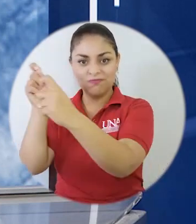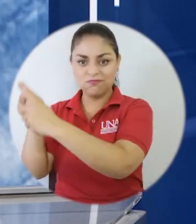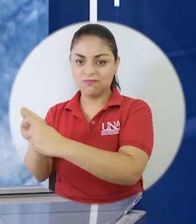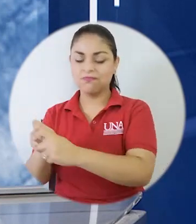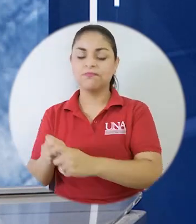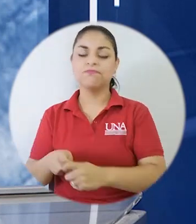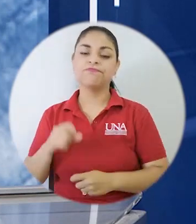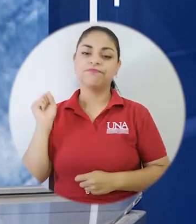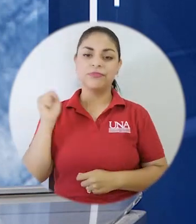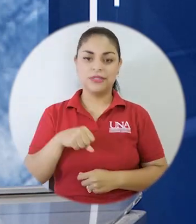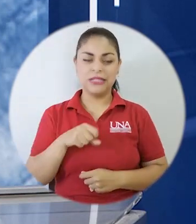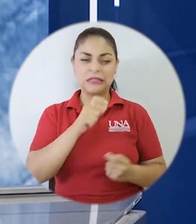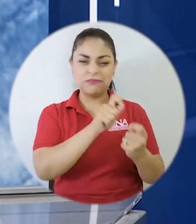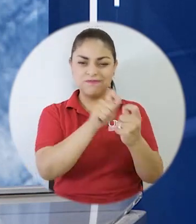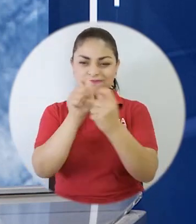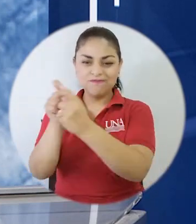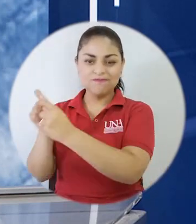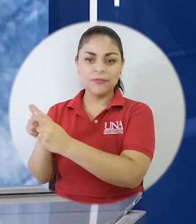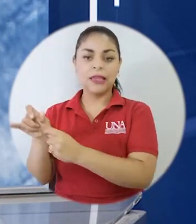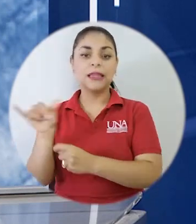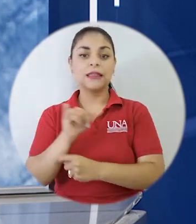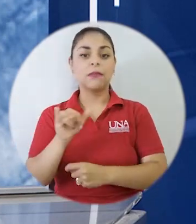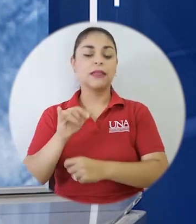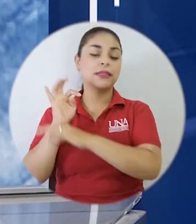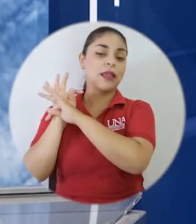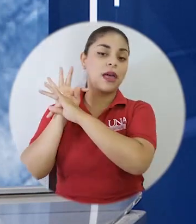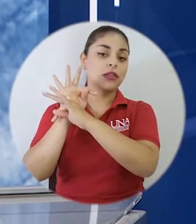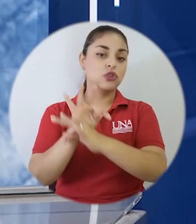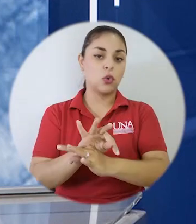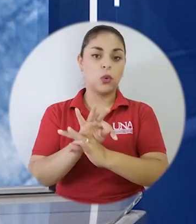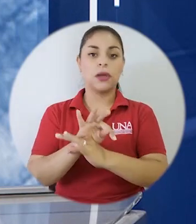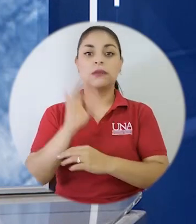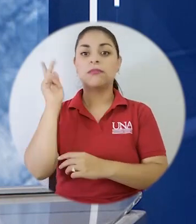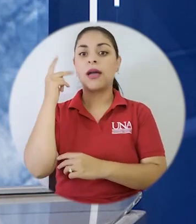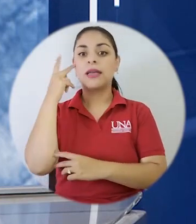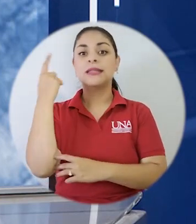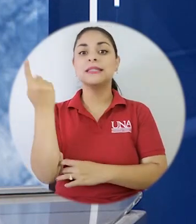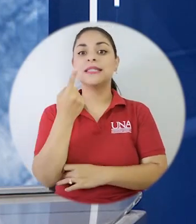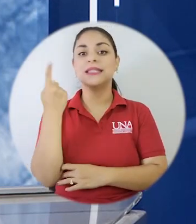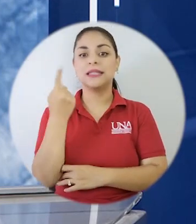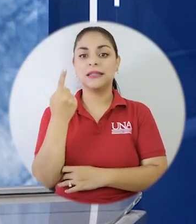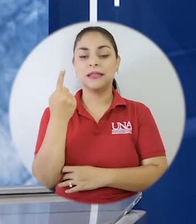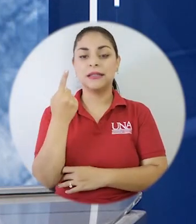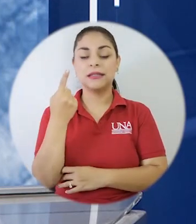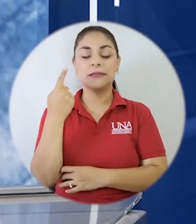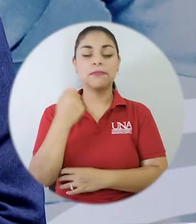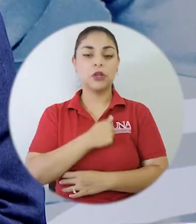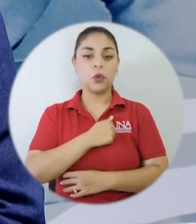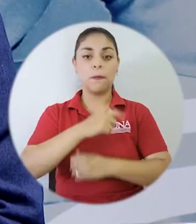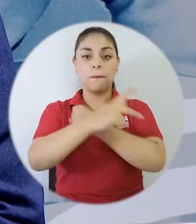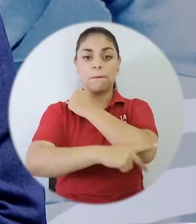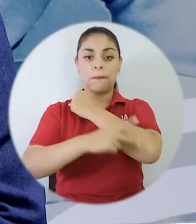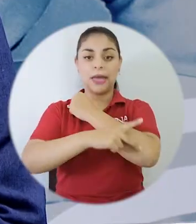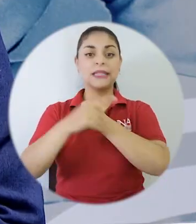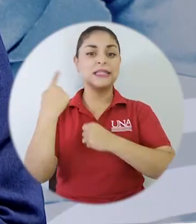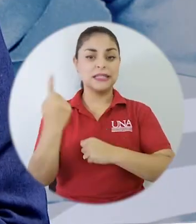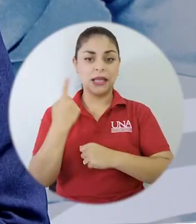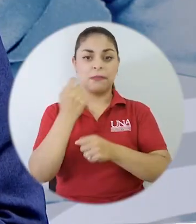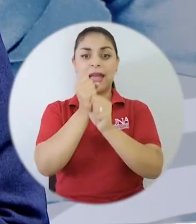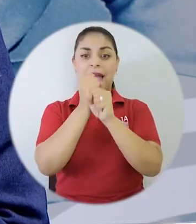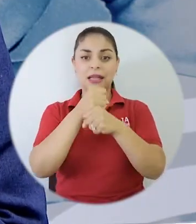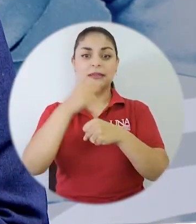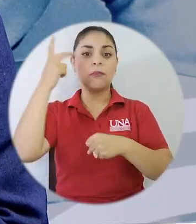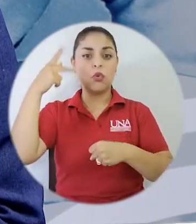muy particulares. Son muy particulares, Maribel, y tradicionalmente el país ha generado política pública y ha tomado decisiones para